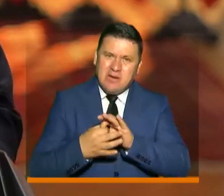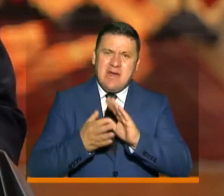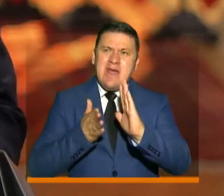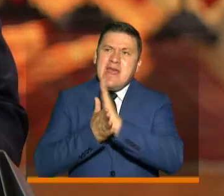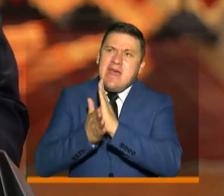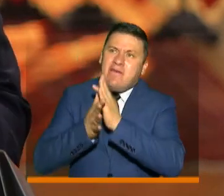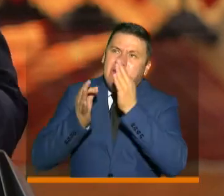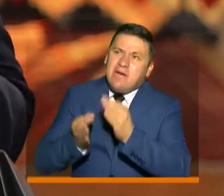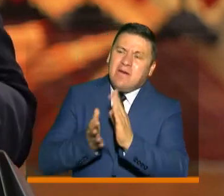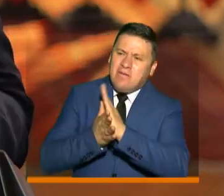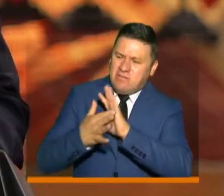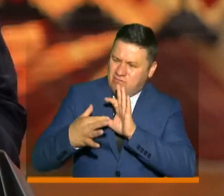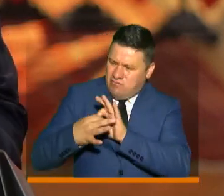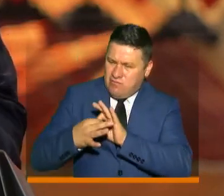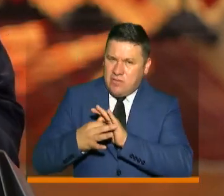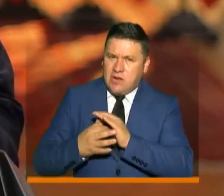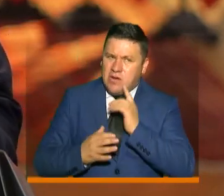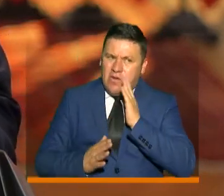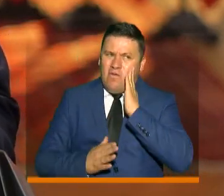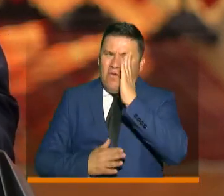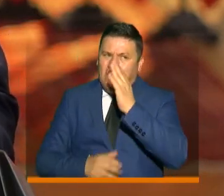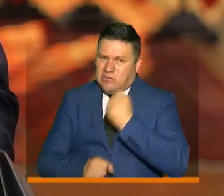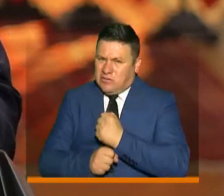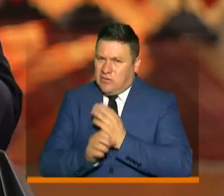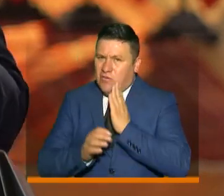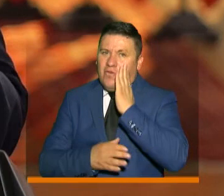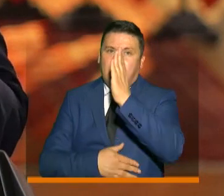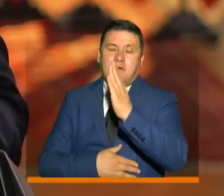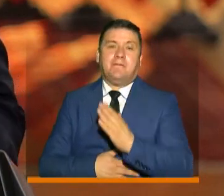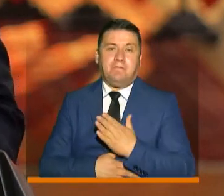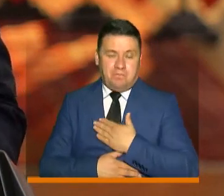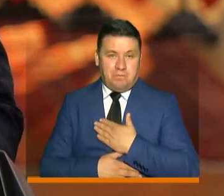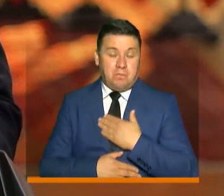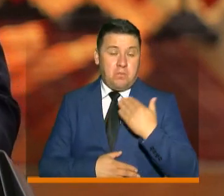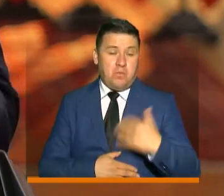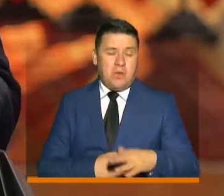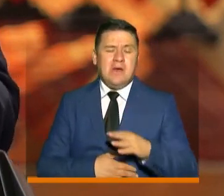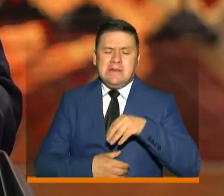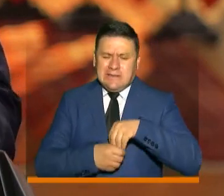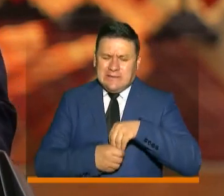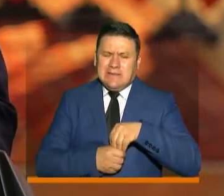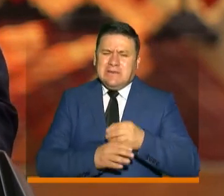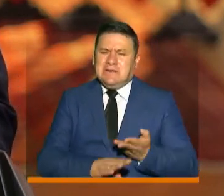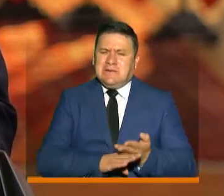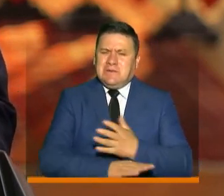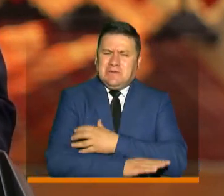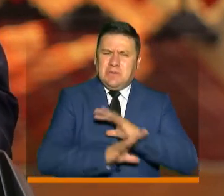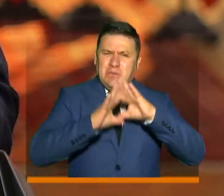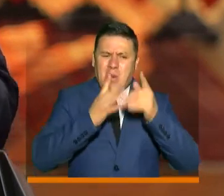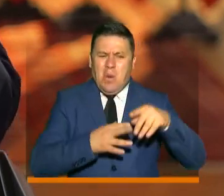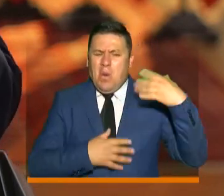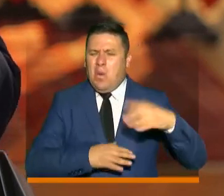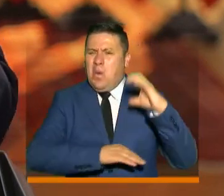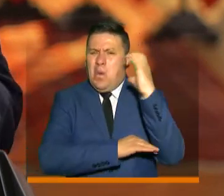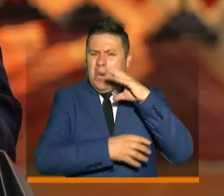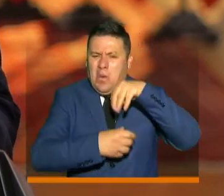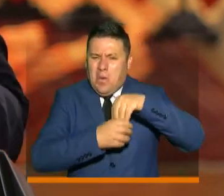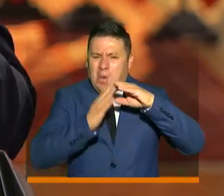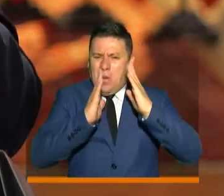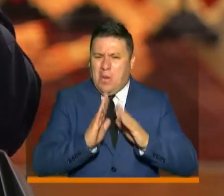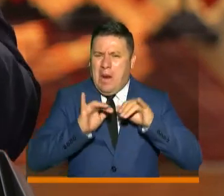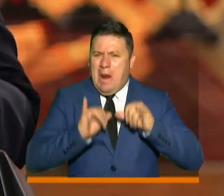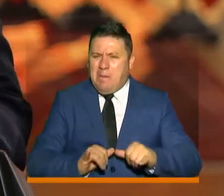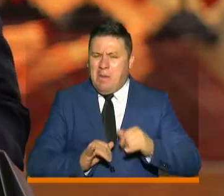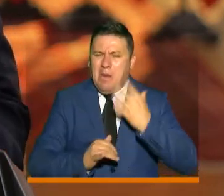información veraz y con sentido de progreso hemos tenido uno de los aislamientos más estrictos del mundo y una reactivación gradual